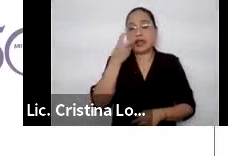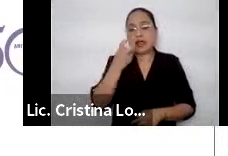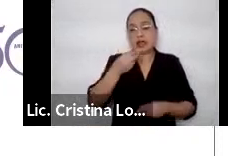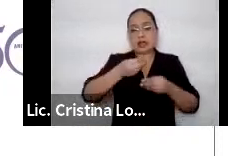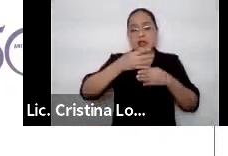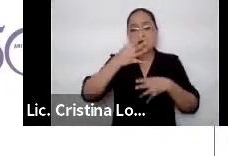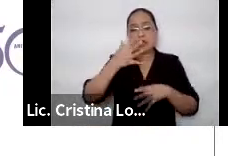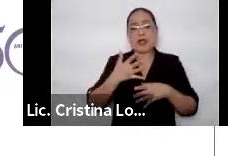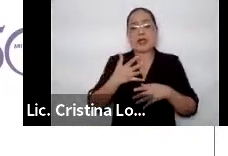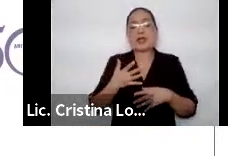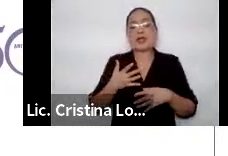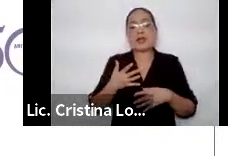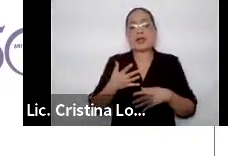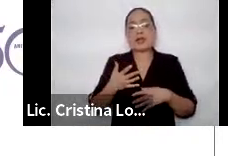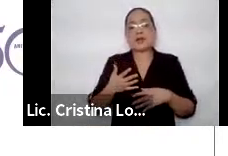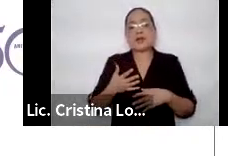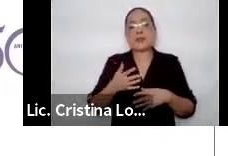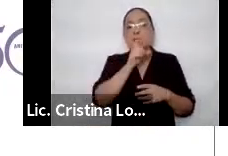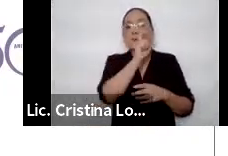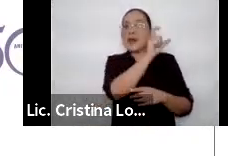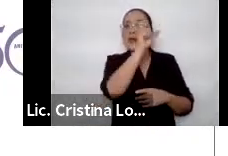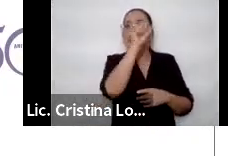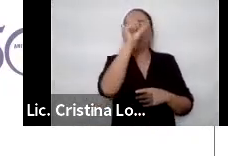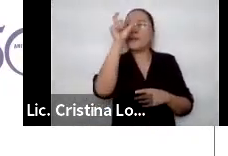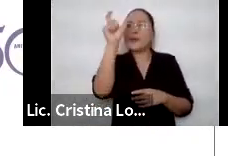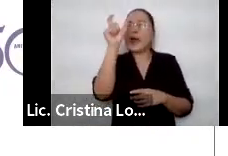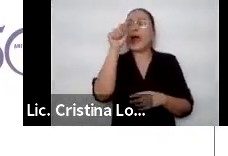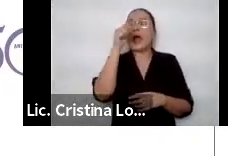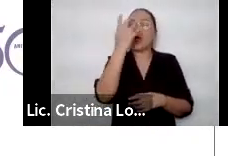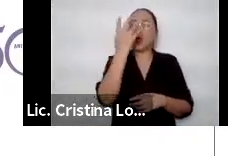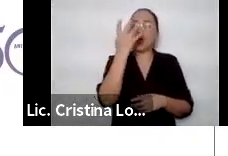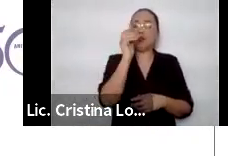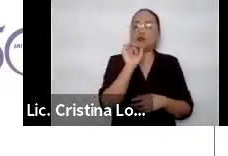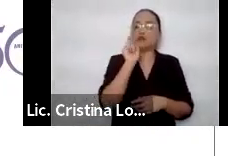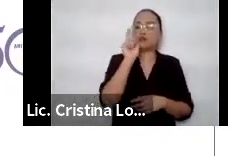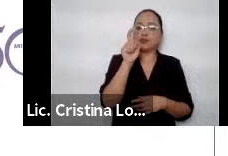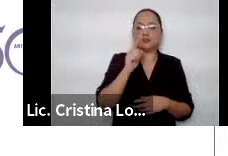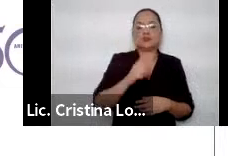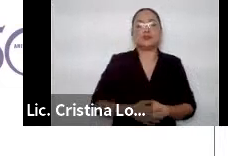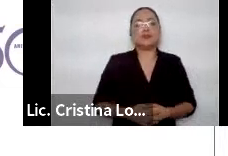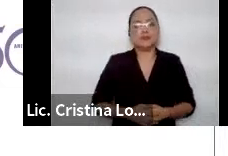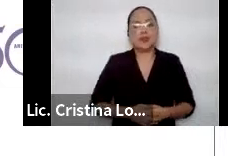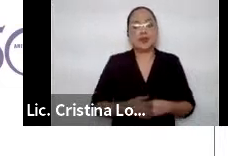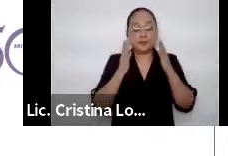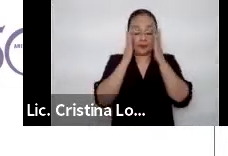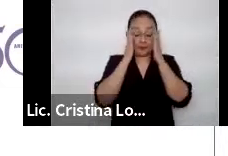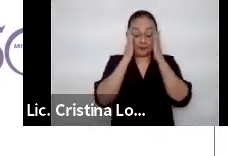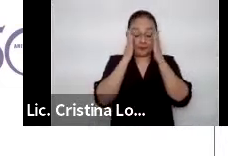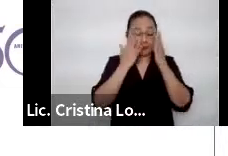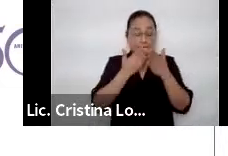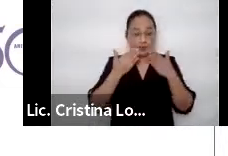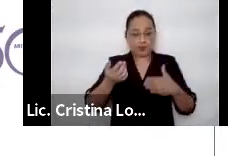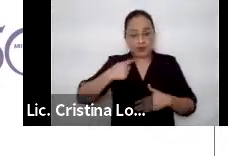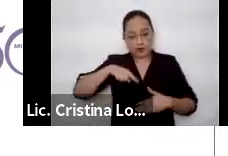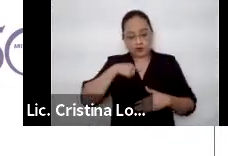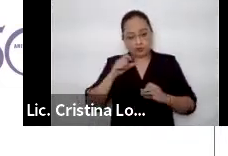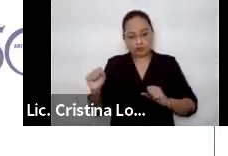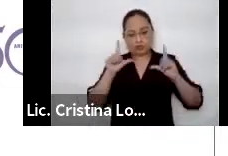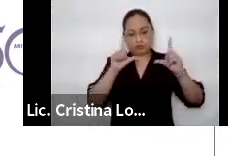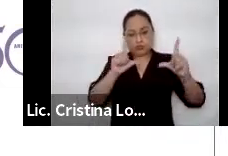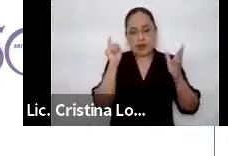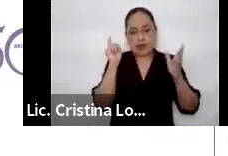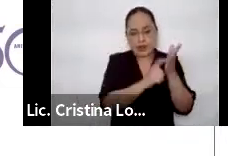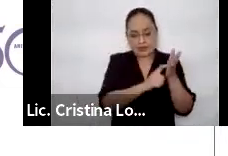de izquierda a derecha. Bien, vamos a hacer entonces lo propio. Vamos a